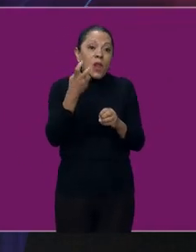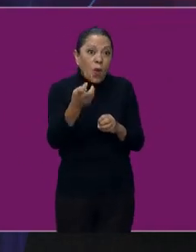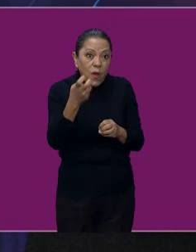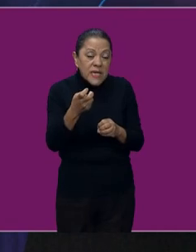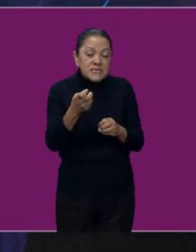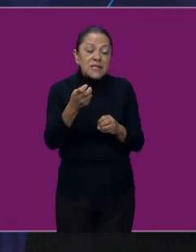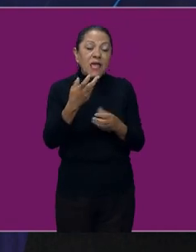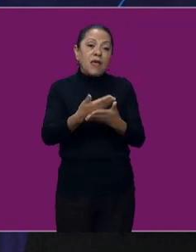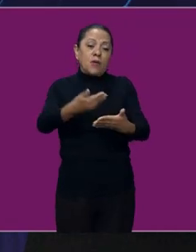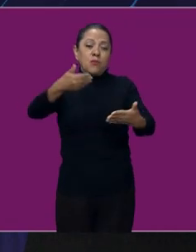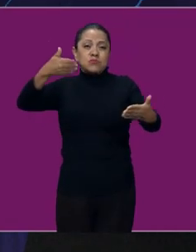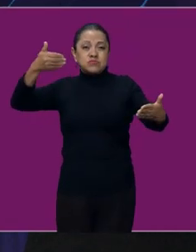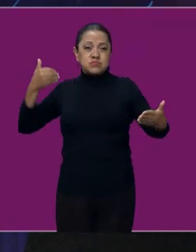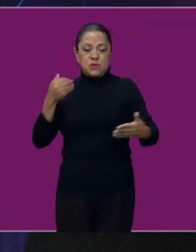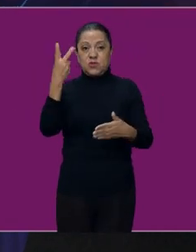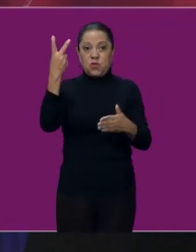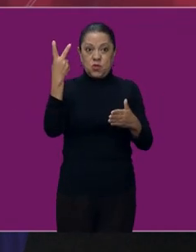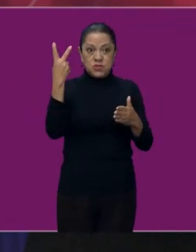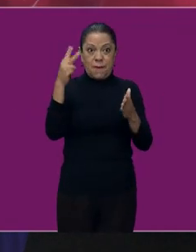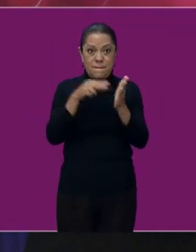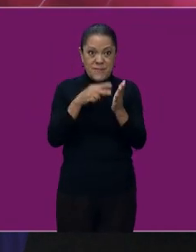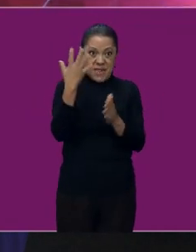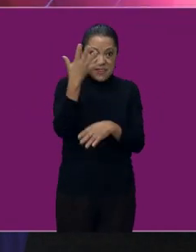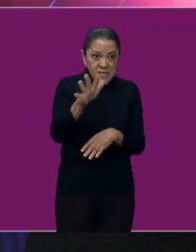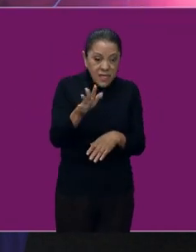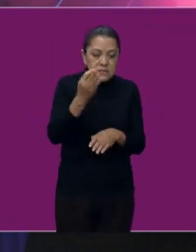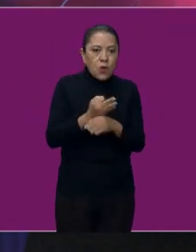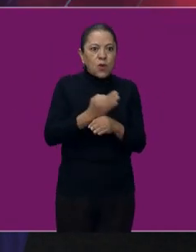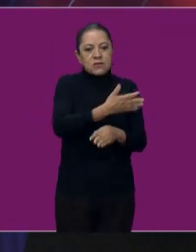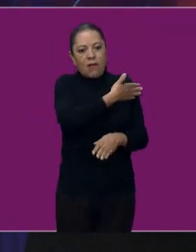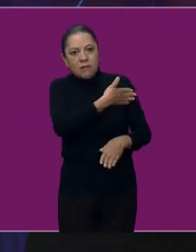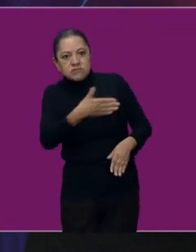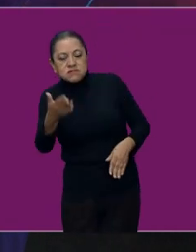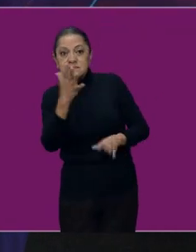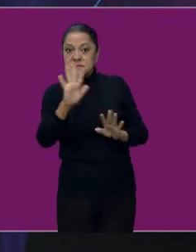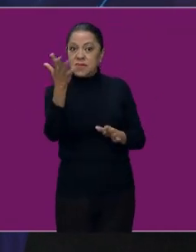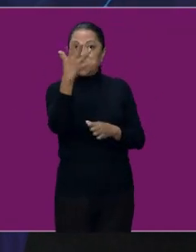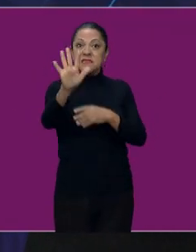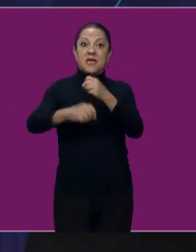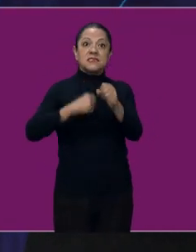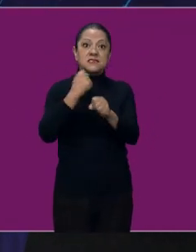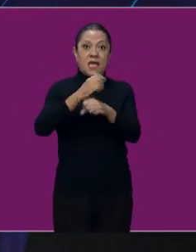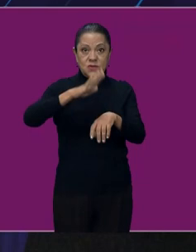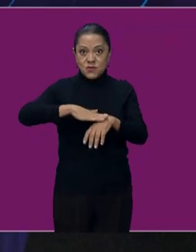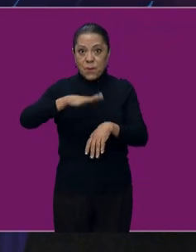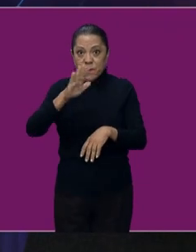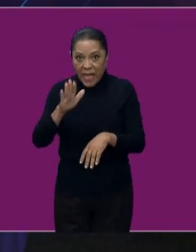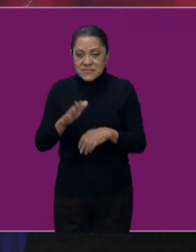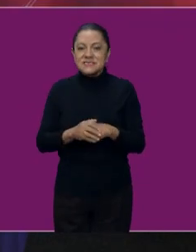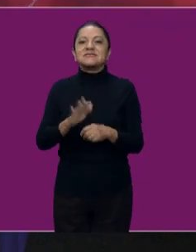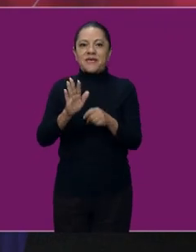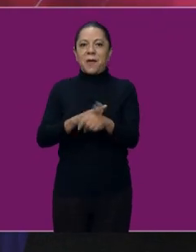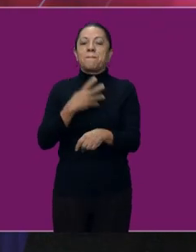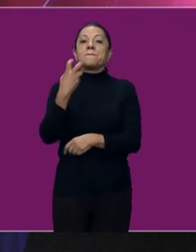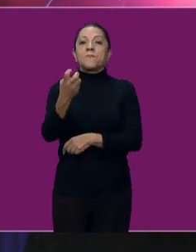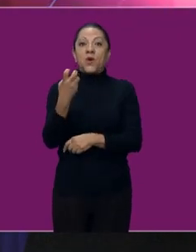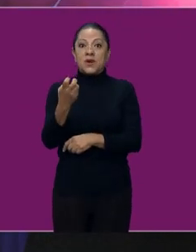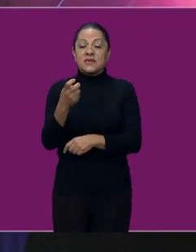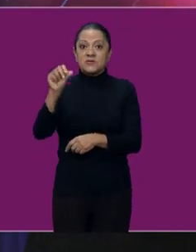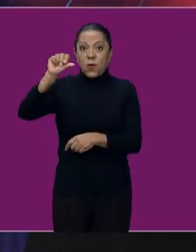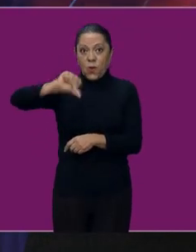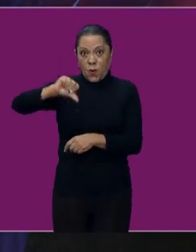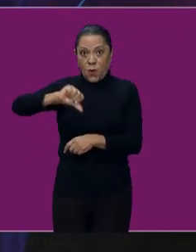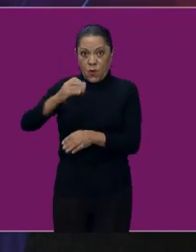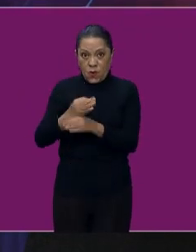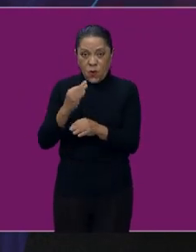usuarias de la lengua de señas igual hay muchos que puede que no utilicen la lengua de señas tal cual porque hay sordos